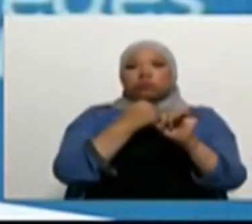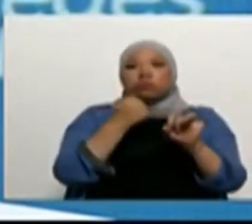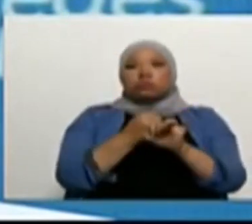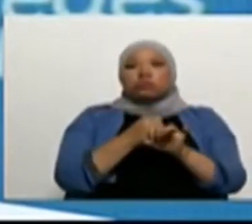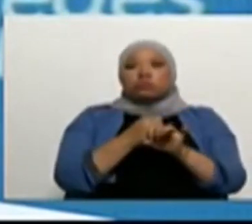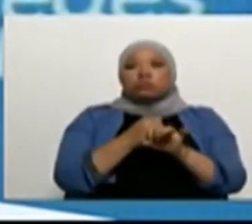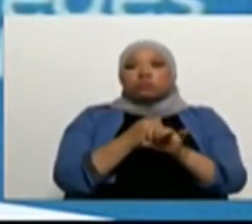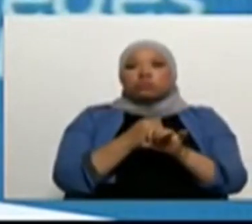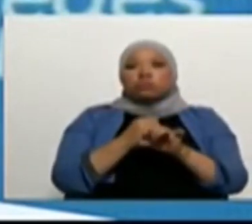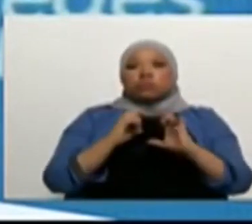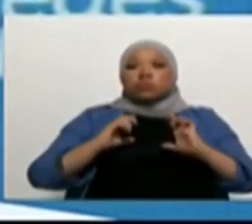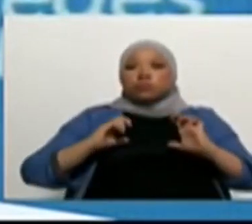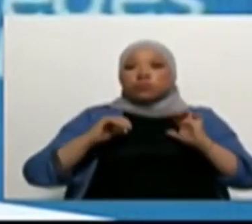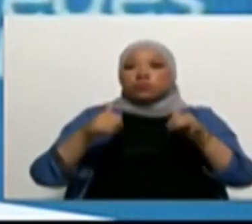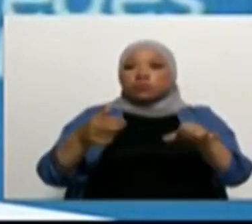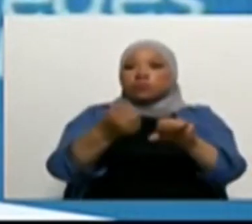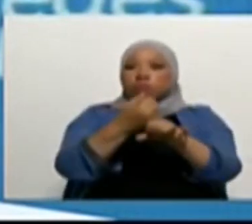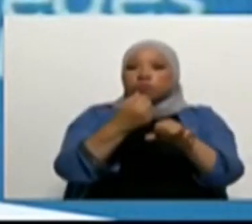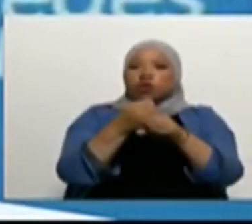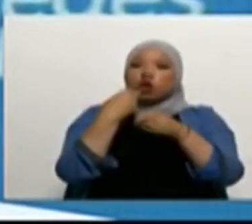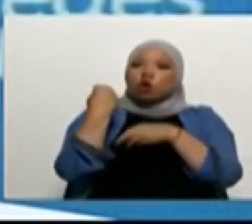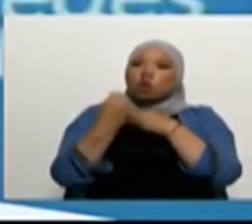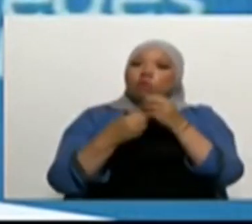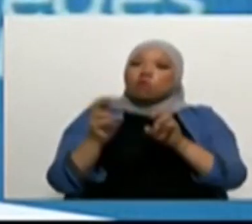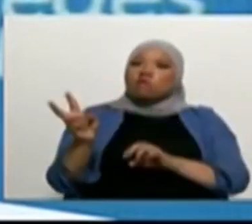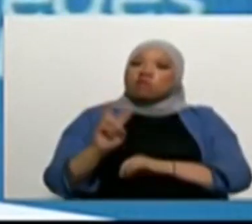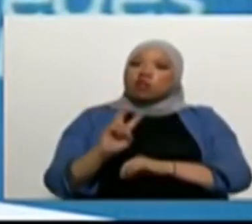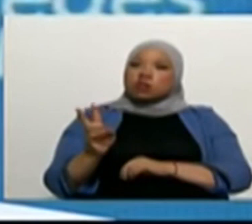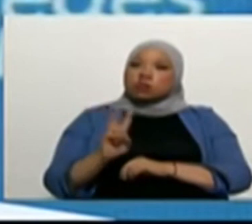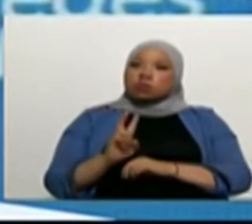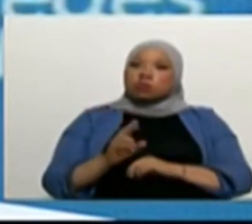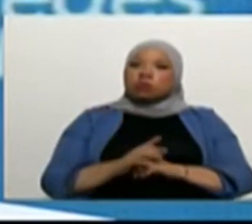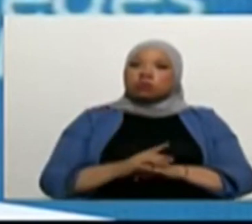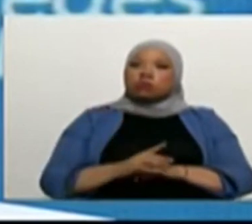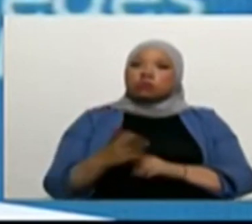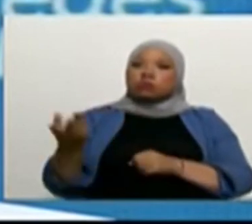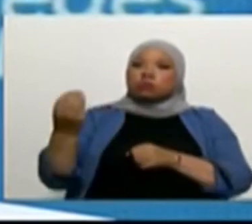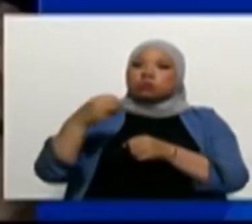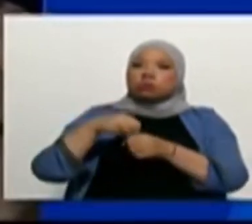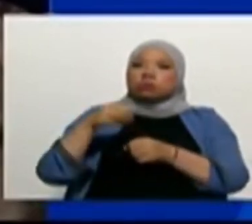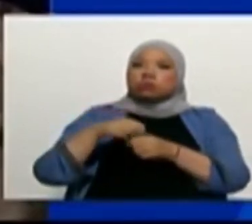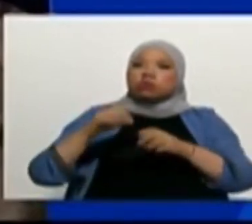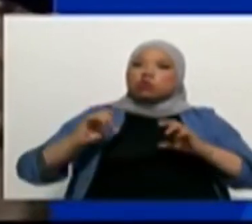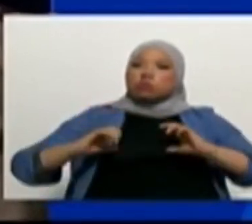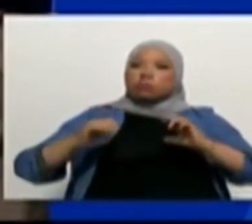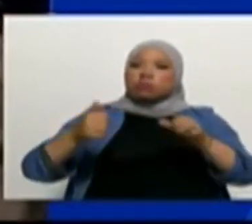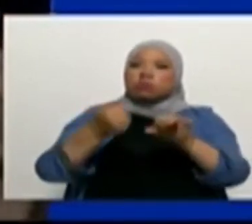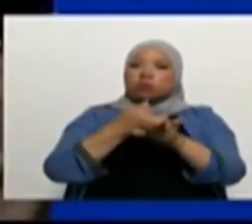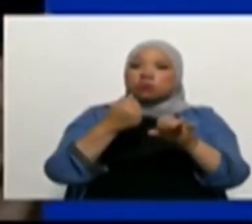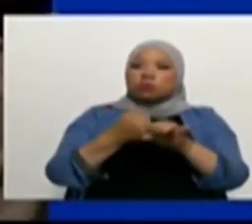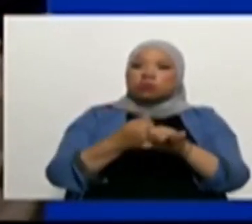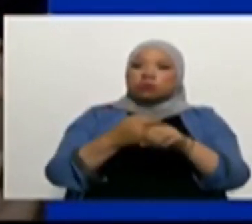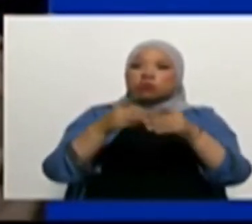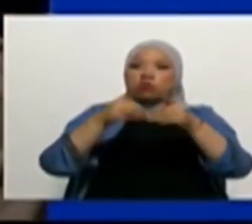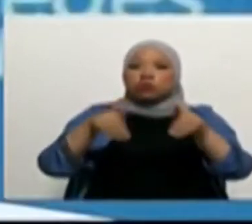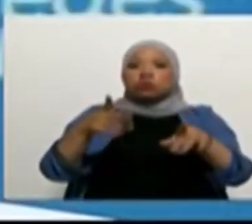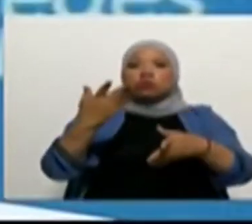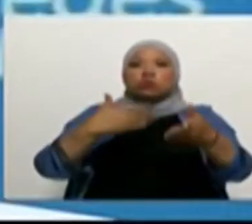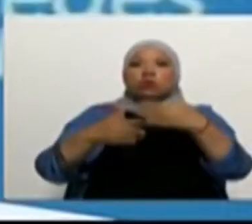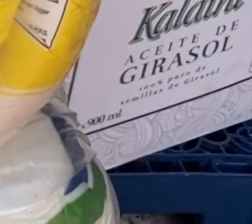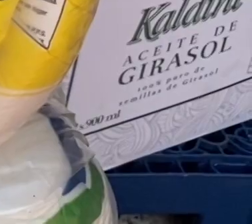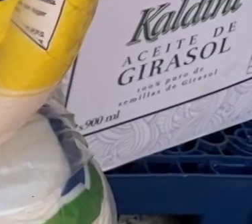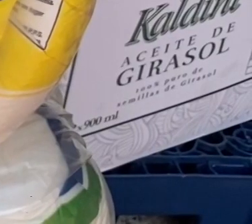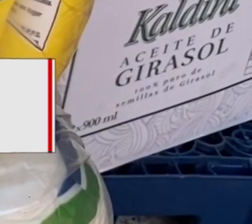vicepresidenta, de estas iniciativas y ver cómo Venezuela va insertándose en la iniciativa de la desdolarización del